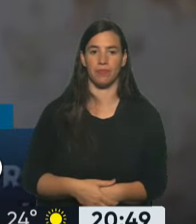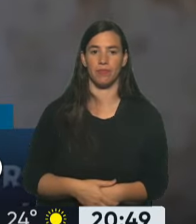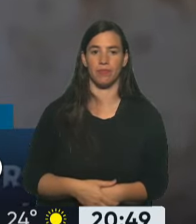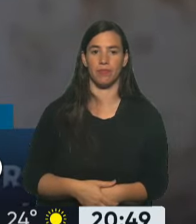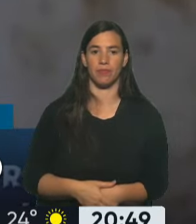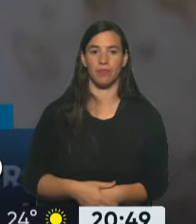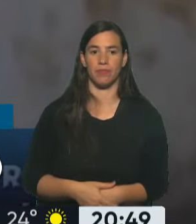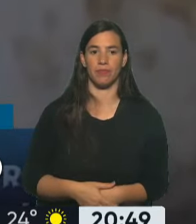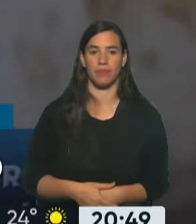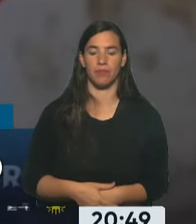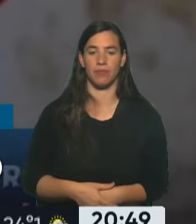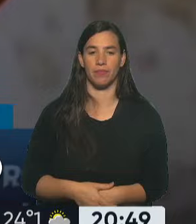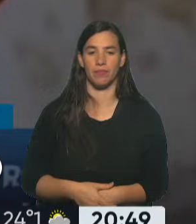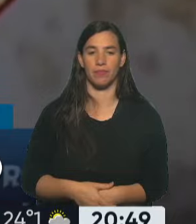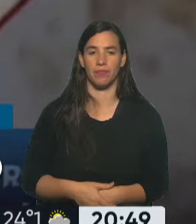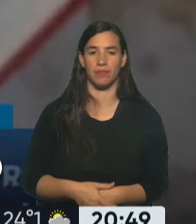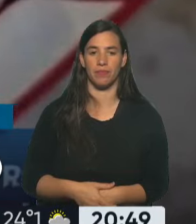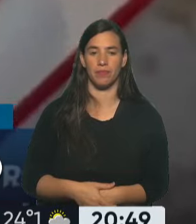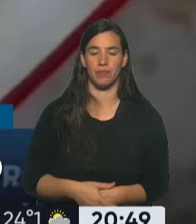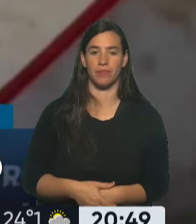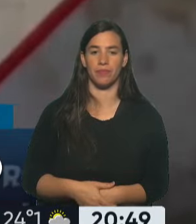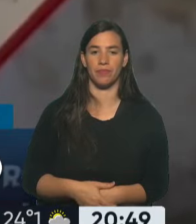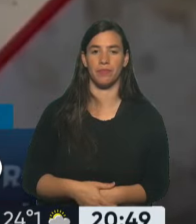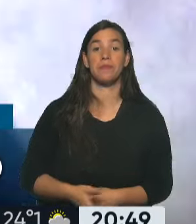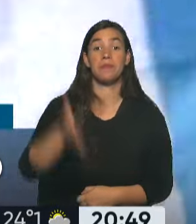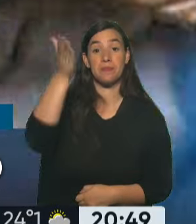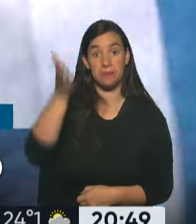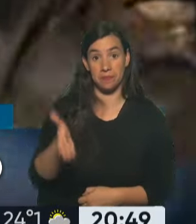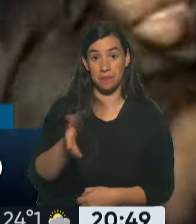Sancte Romani Ecclesiae Cardinalem Bergoglio.